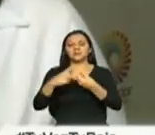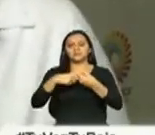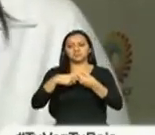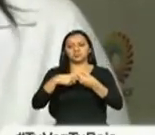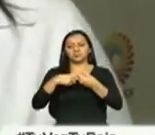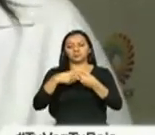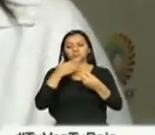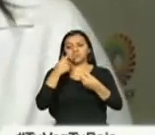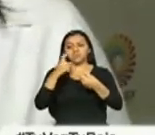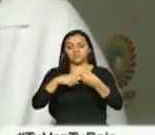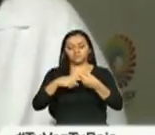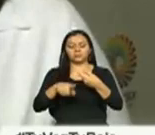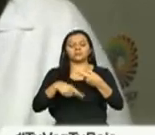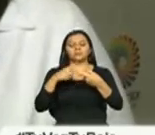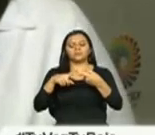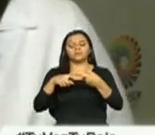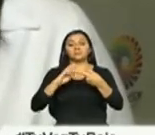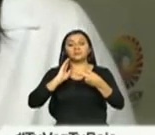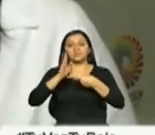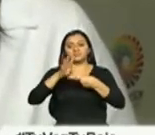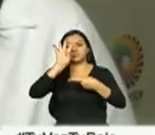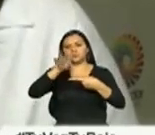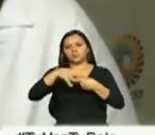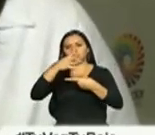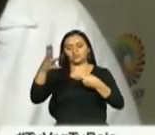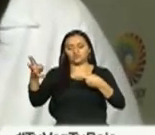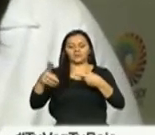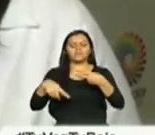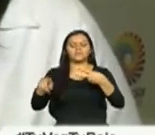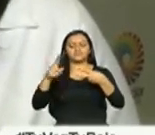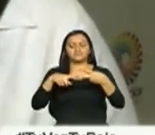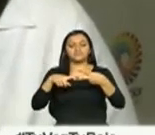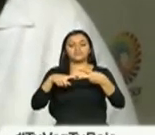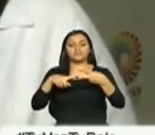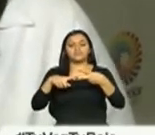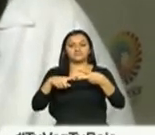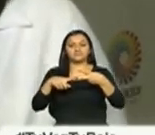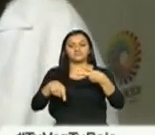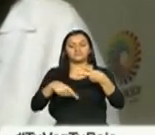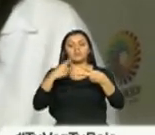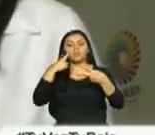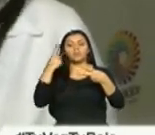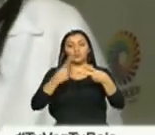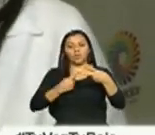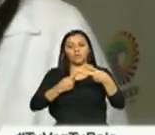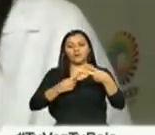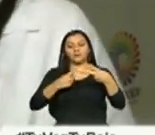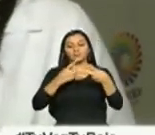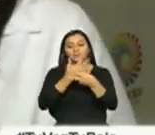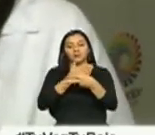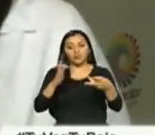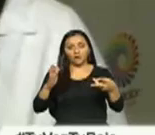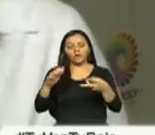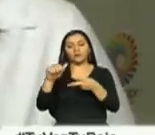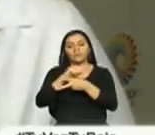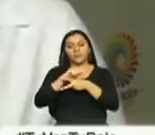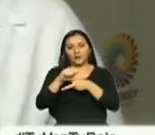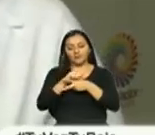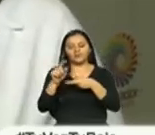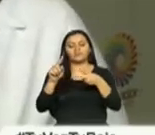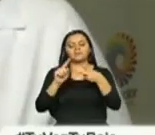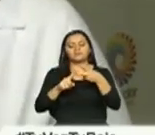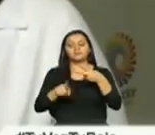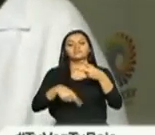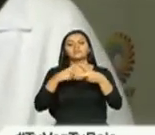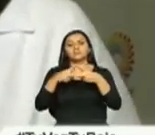inscripción, luego se arma un cronograma para realizar lo que viene siendo unas pruebas tanto teóricas como prácticas